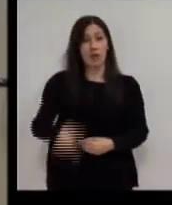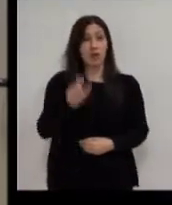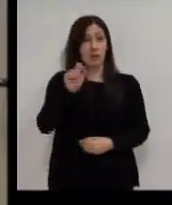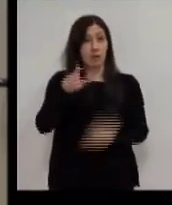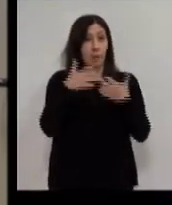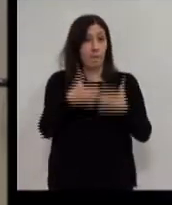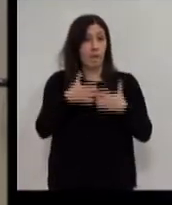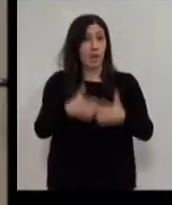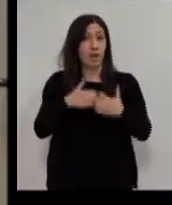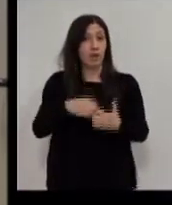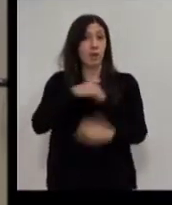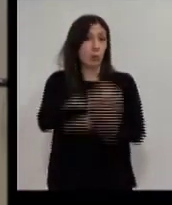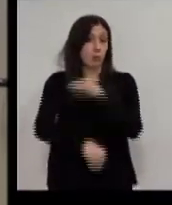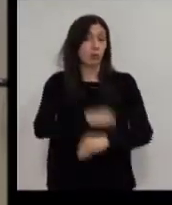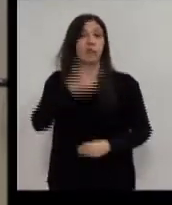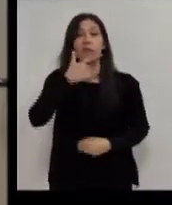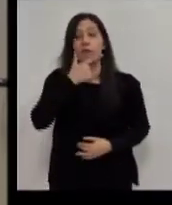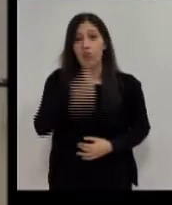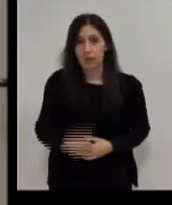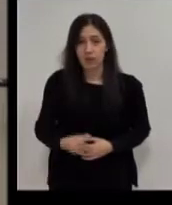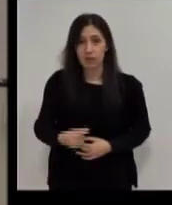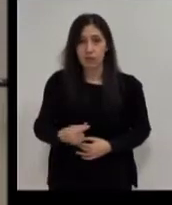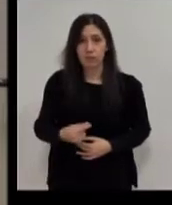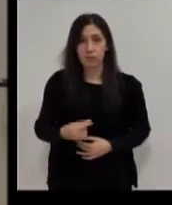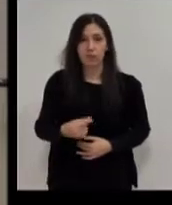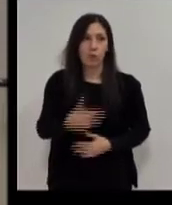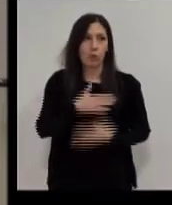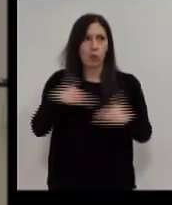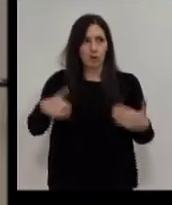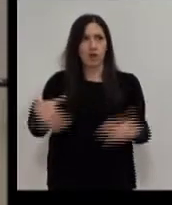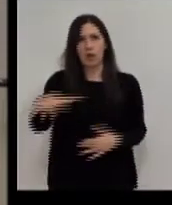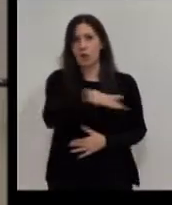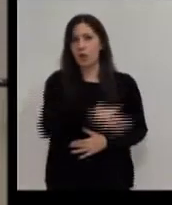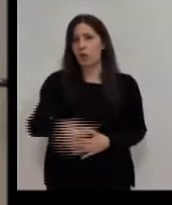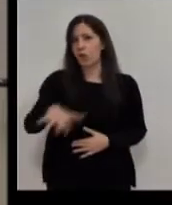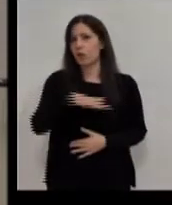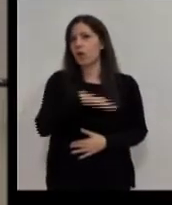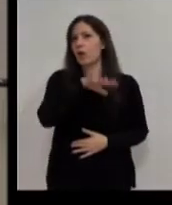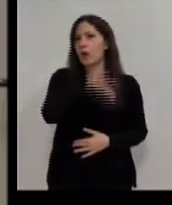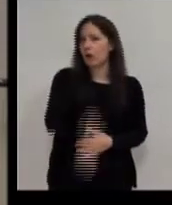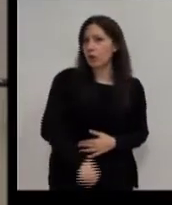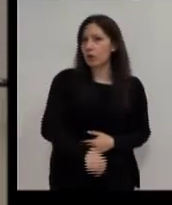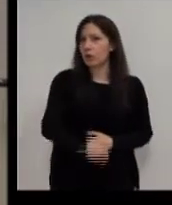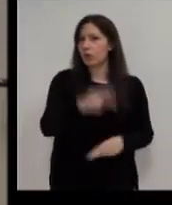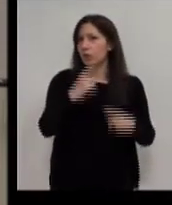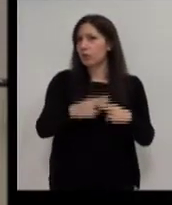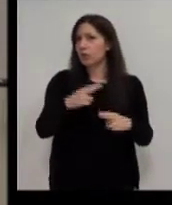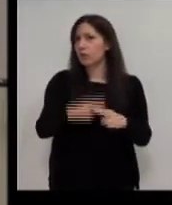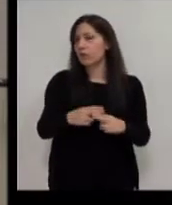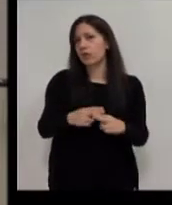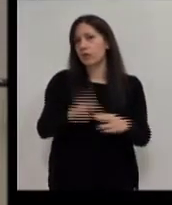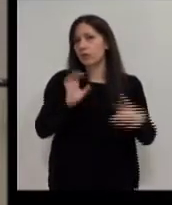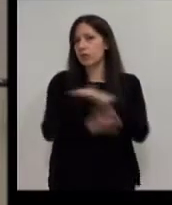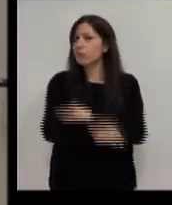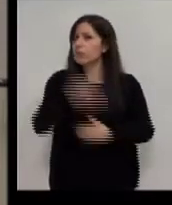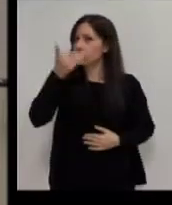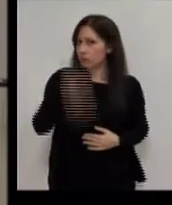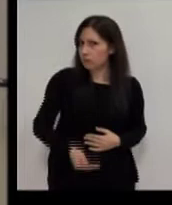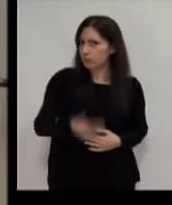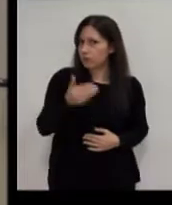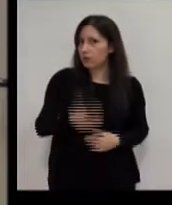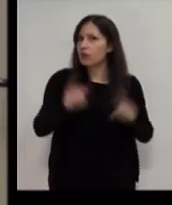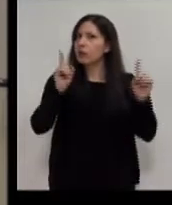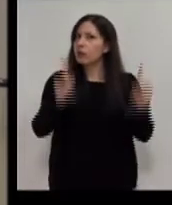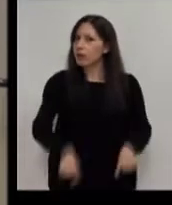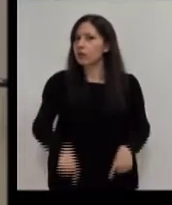y uso, o sea, estas máquinas que llamamos en metro de uso fácil, o en cualquier sitio donde se adquieran los títulos de transporte,